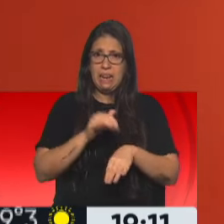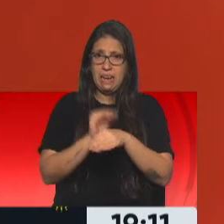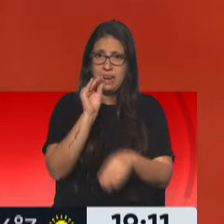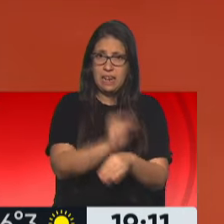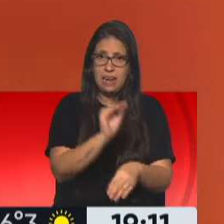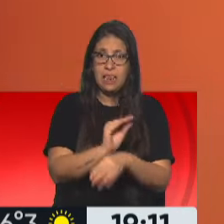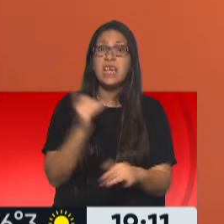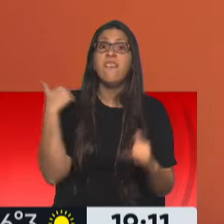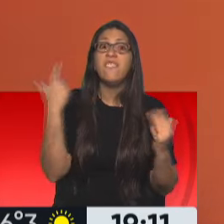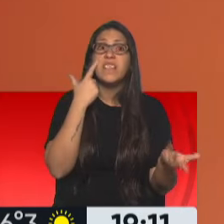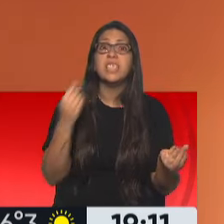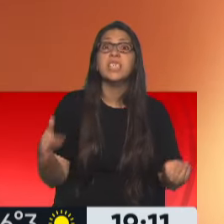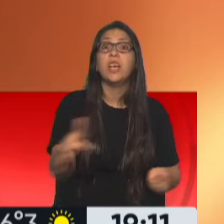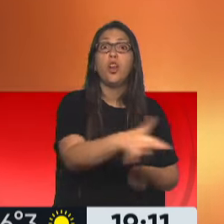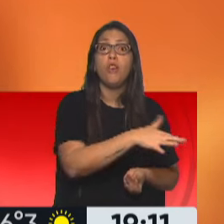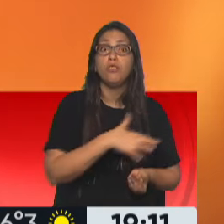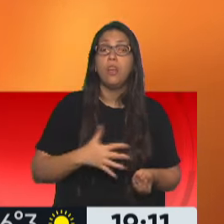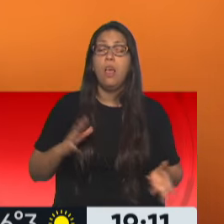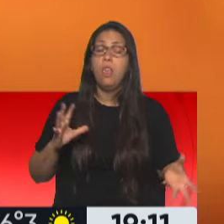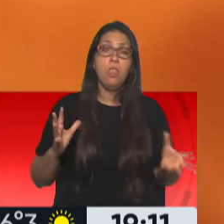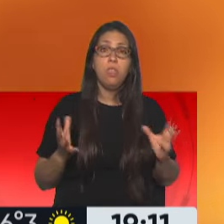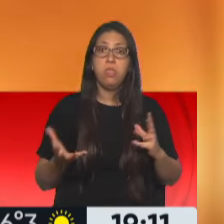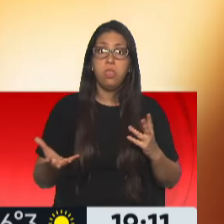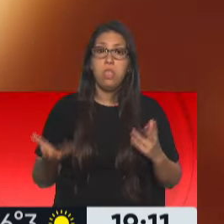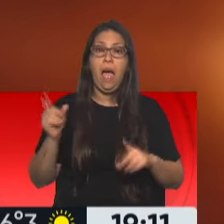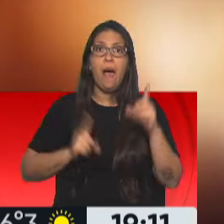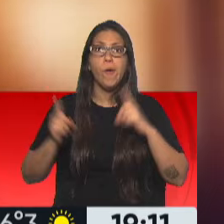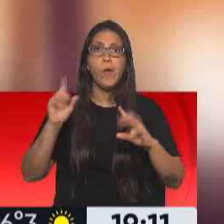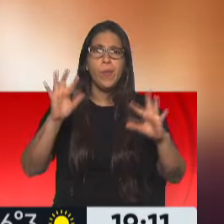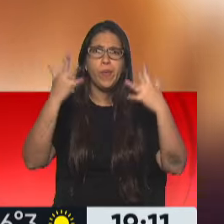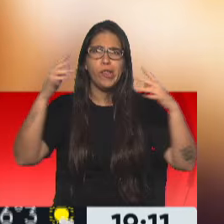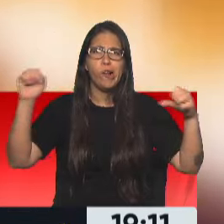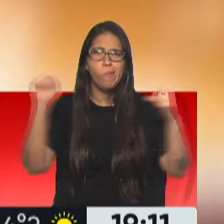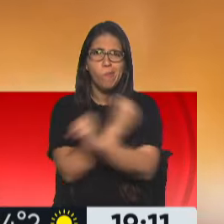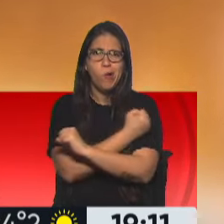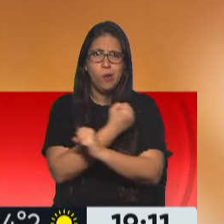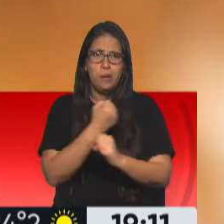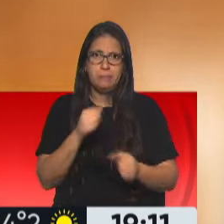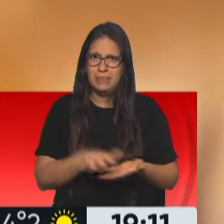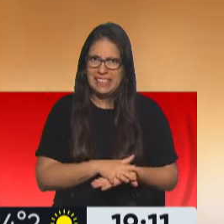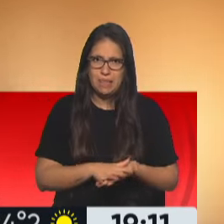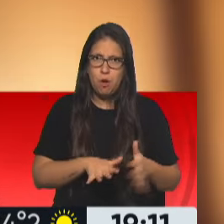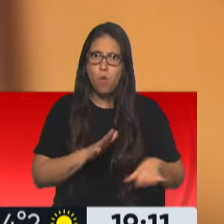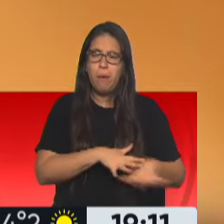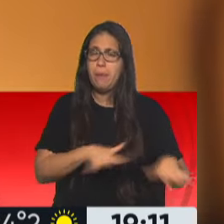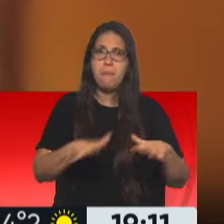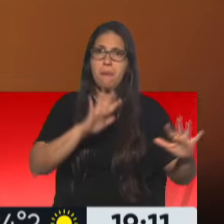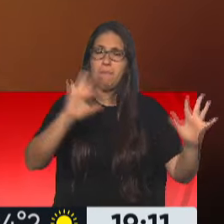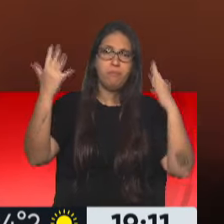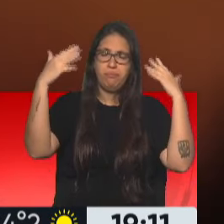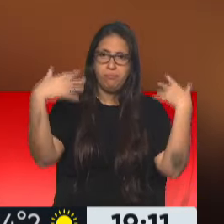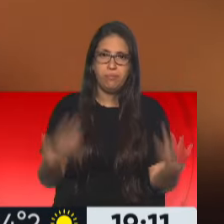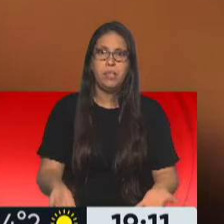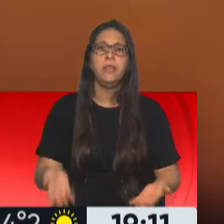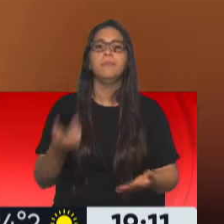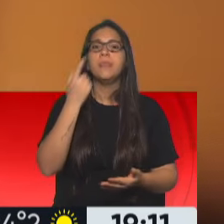de Seiza, que Sí. también fue damnificado? Bueno, claro, muchos sufrieron roturas de vidrio como mínimo. Como mínimo. Vamos a ver lo que Vamos. pasaba con